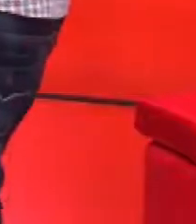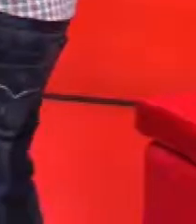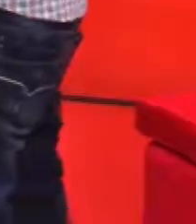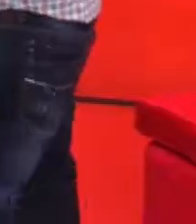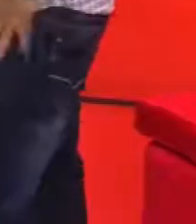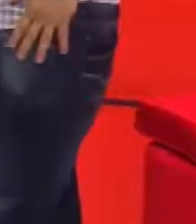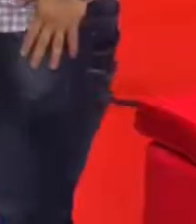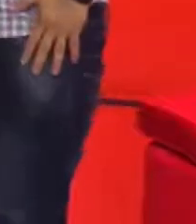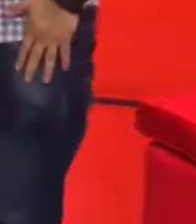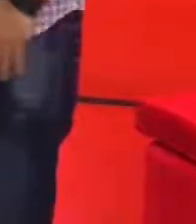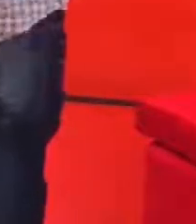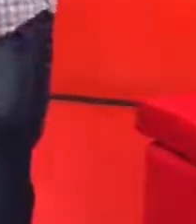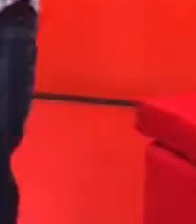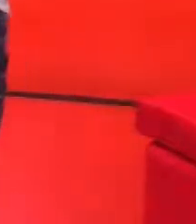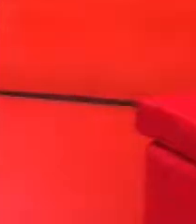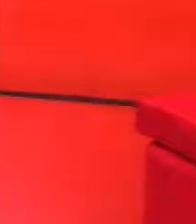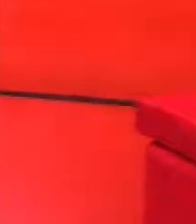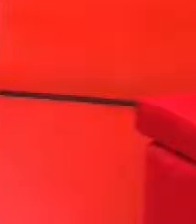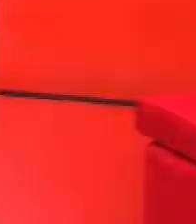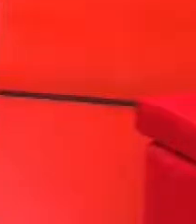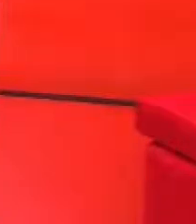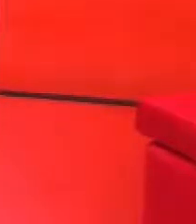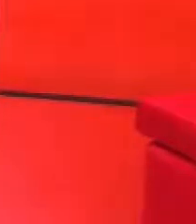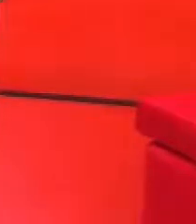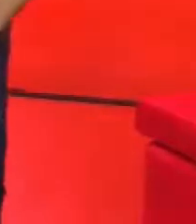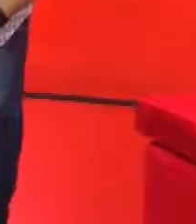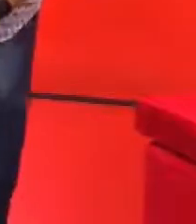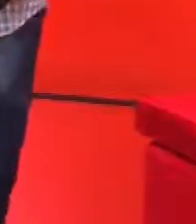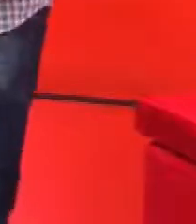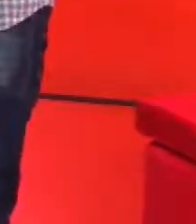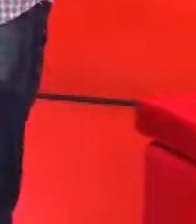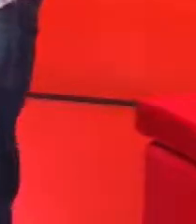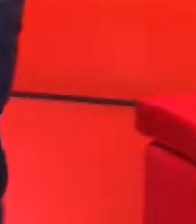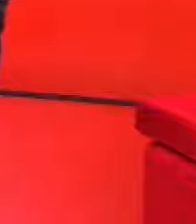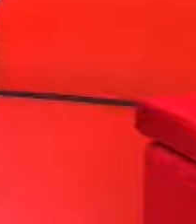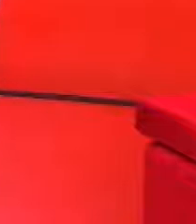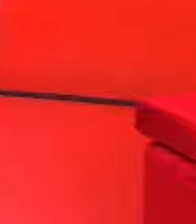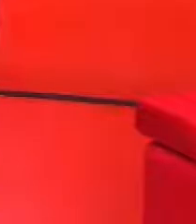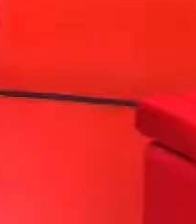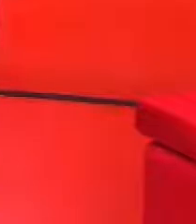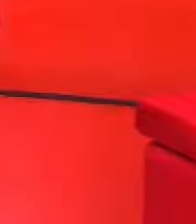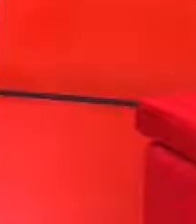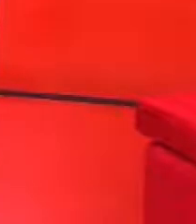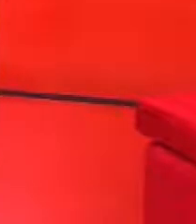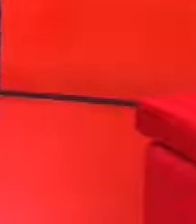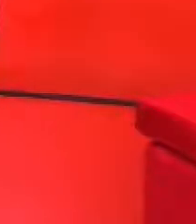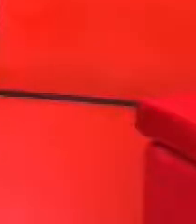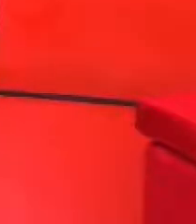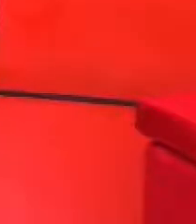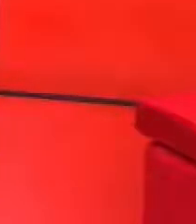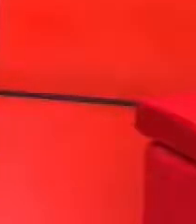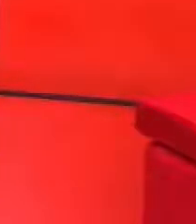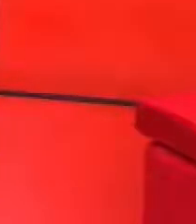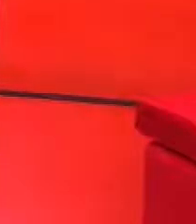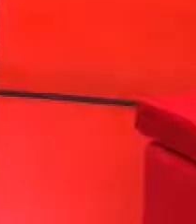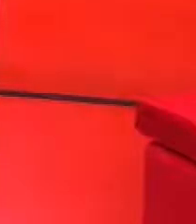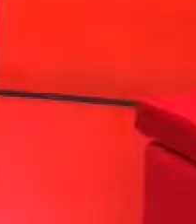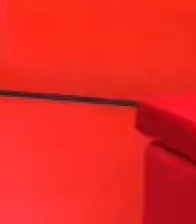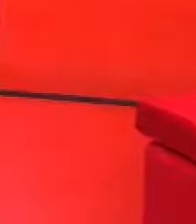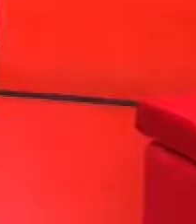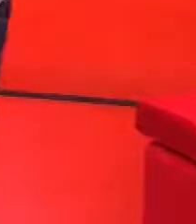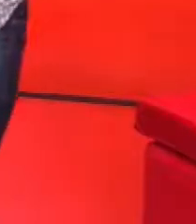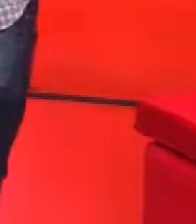Por tu mal comportamiento, te vas a arrepentir. Mi caro tendrá que pagar todo